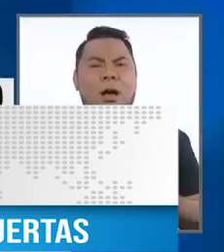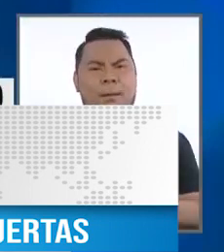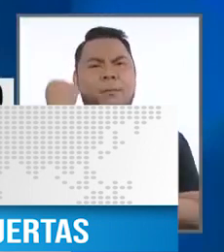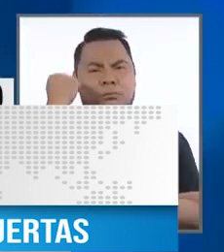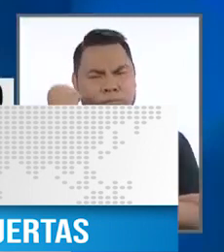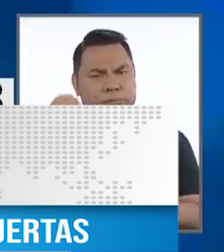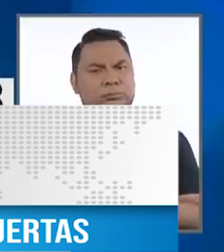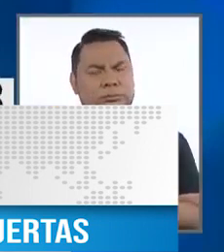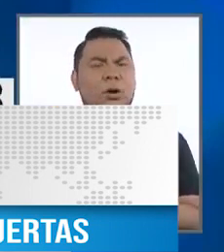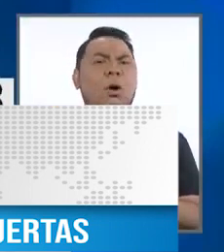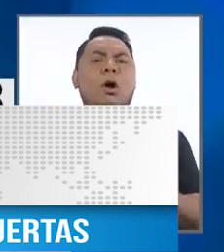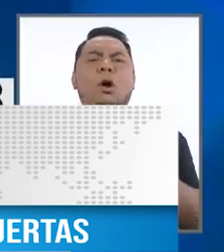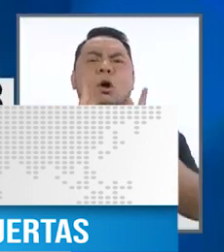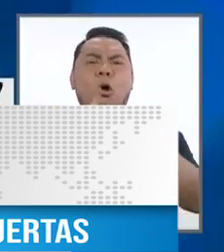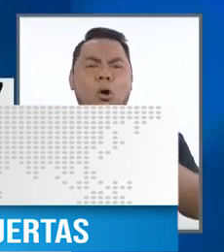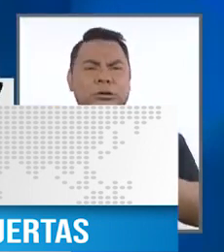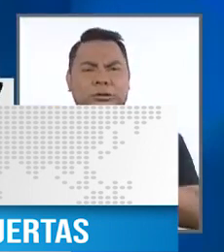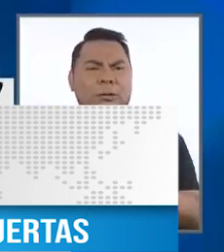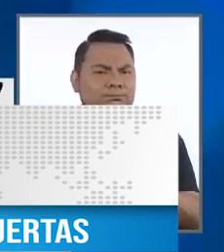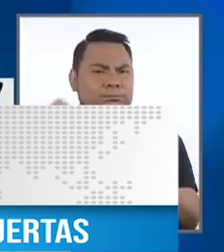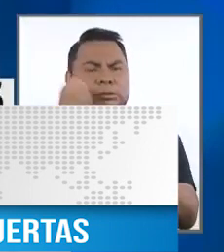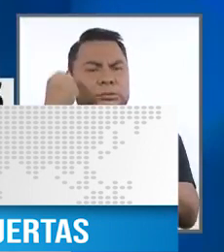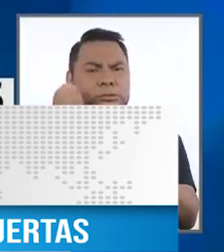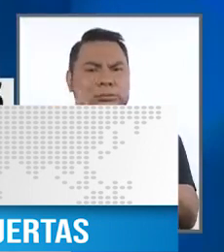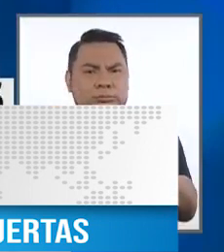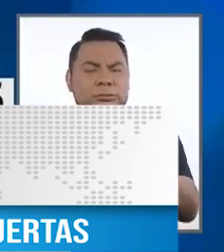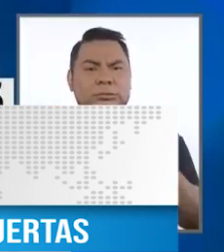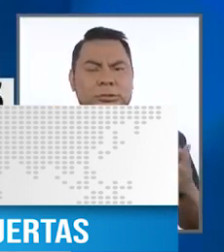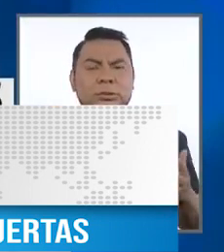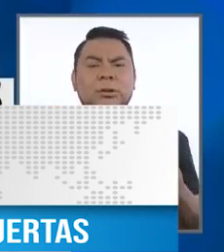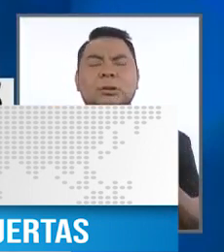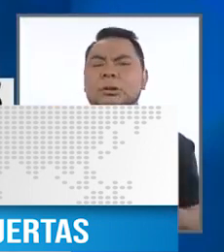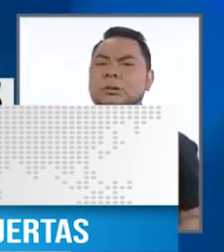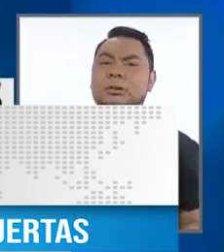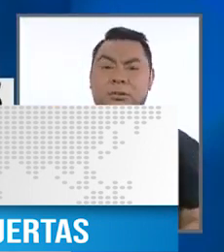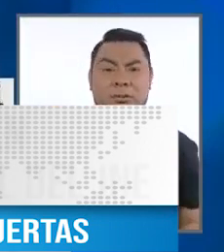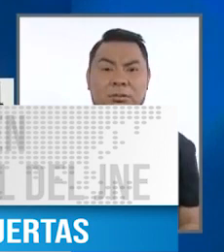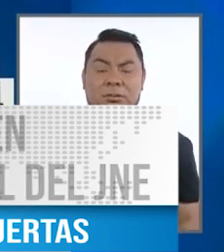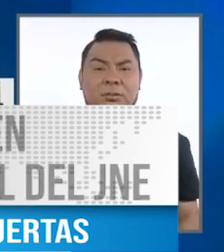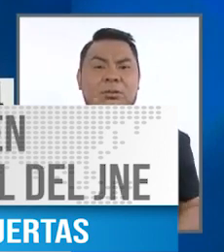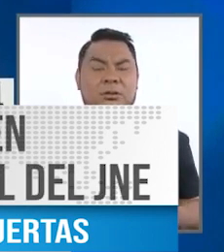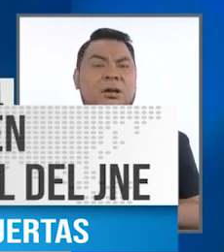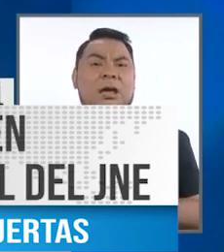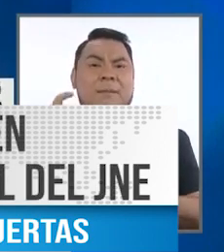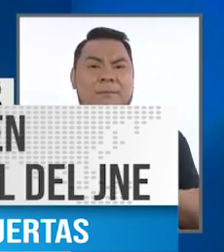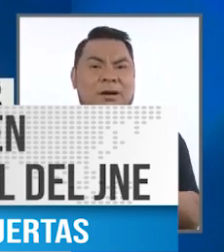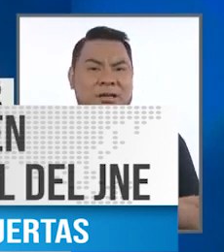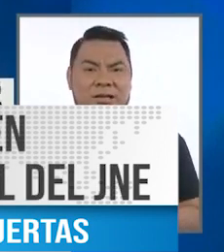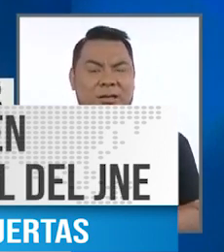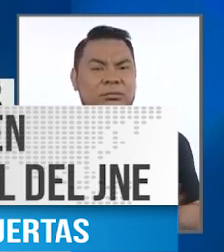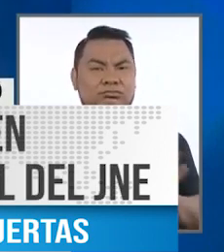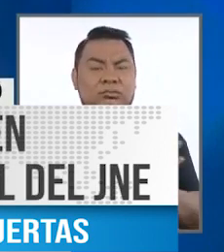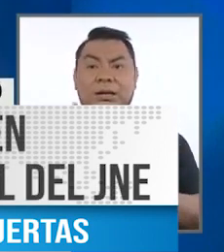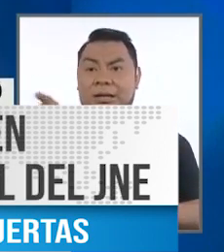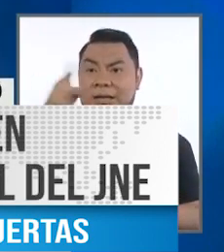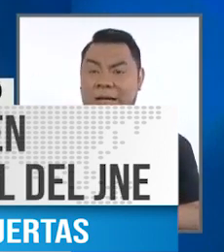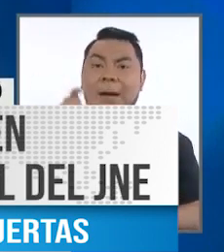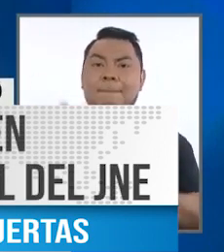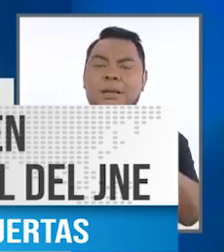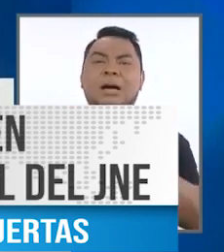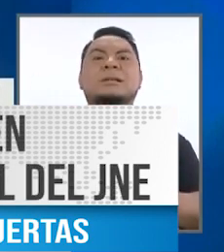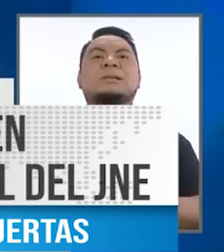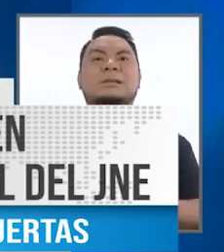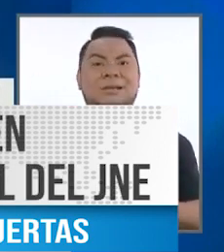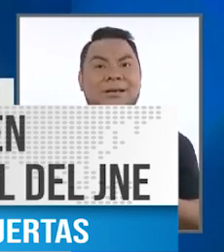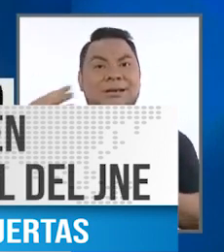la delincuencia. El pueblo no se siente parte del Estado. Y para que se sienta